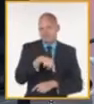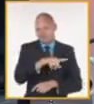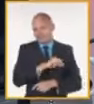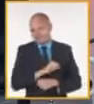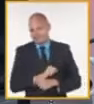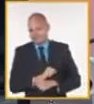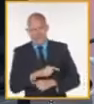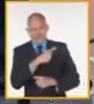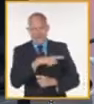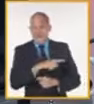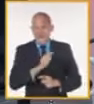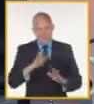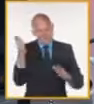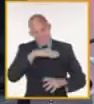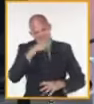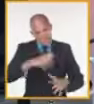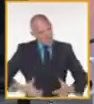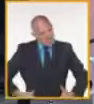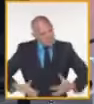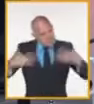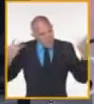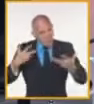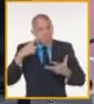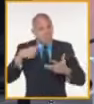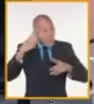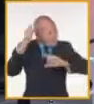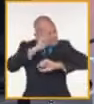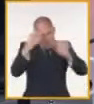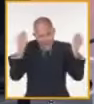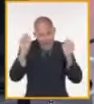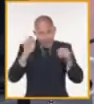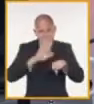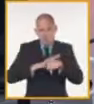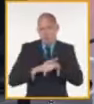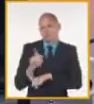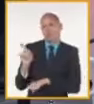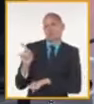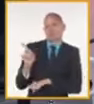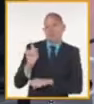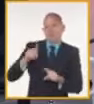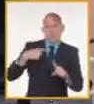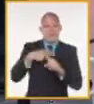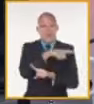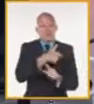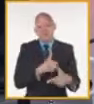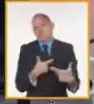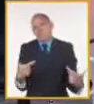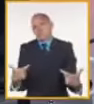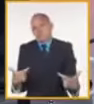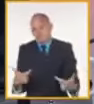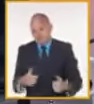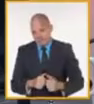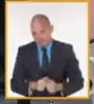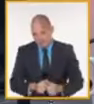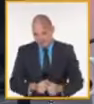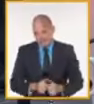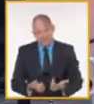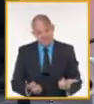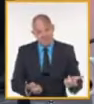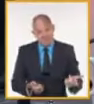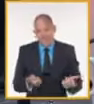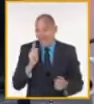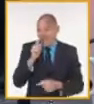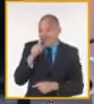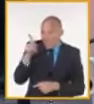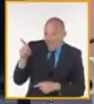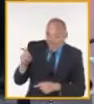energía para el pueblo en fuerza para el pueblo y en la multiplicación del valor del pueblo hay un castigo al